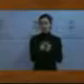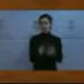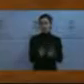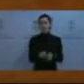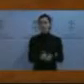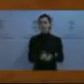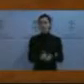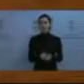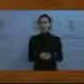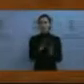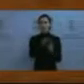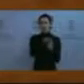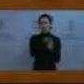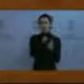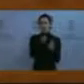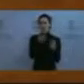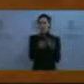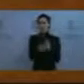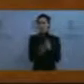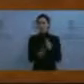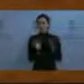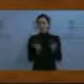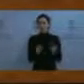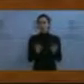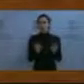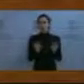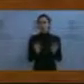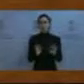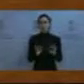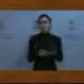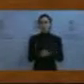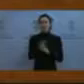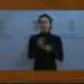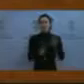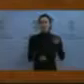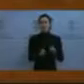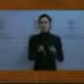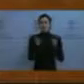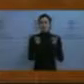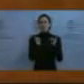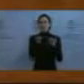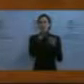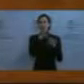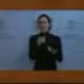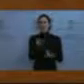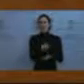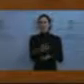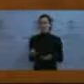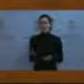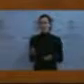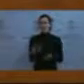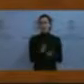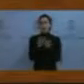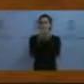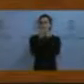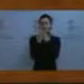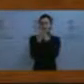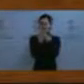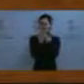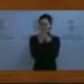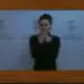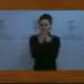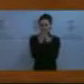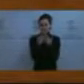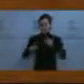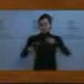ambas actuaciones, las dos que les he comentado, se han acumulado en un solo juzgado esta misma semana y se están instruyendo. El gerente,